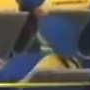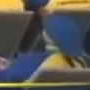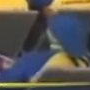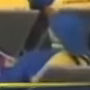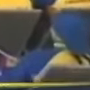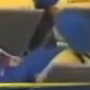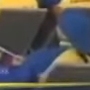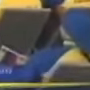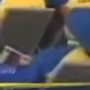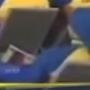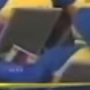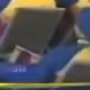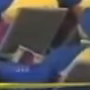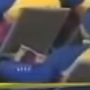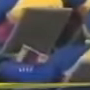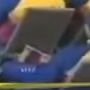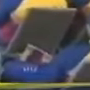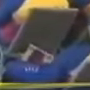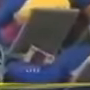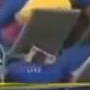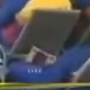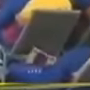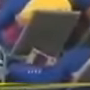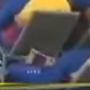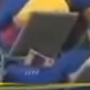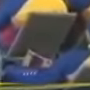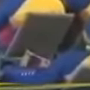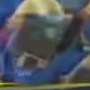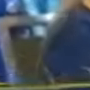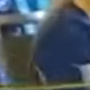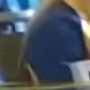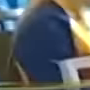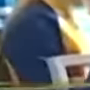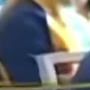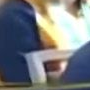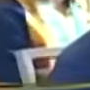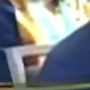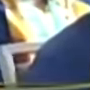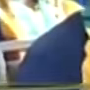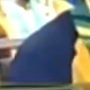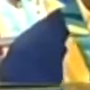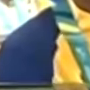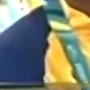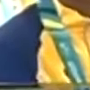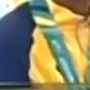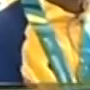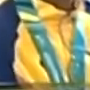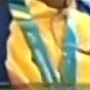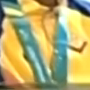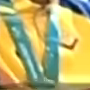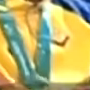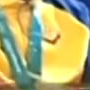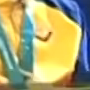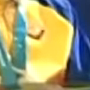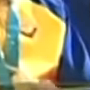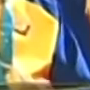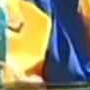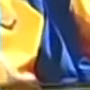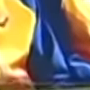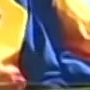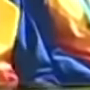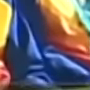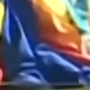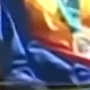inicio con la entrega de la bandera nacional al ciudadano Nicolás Maduro moros presidente constitucional de la